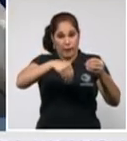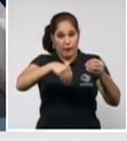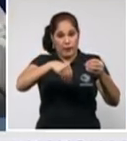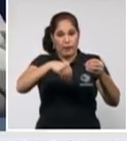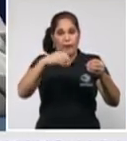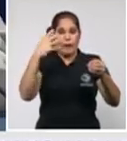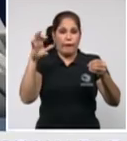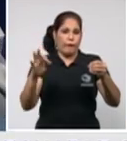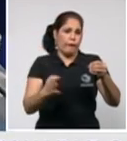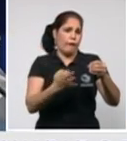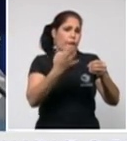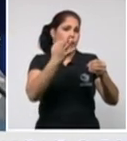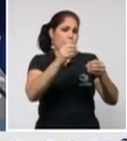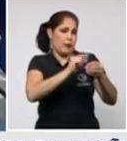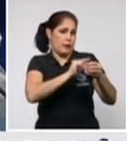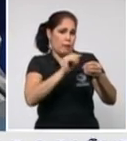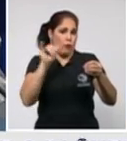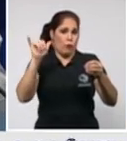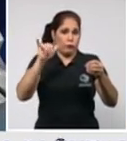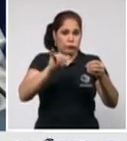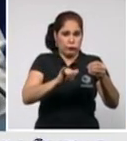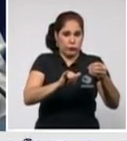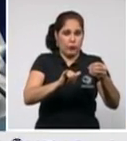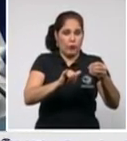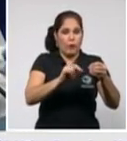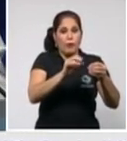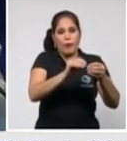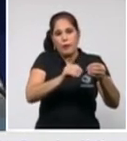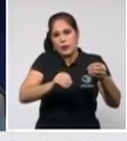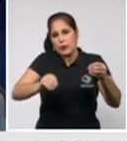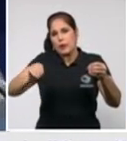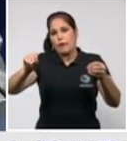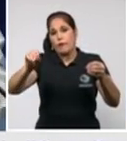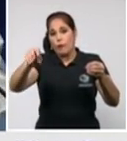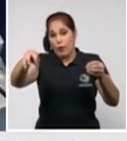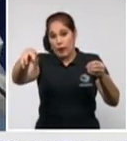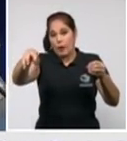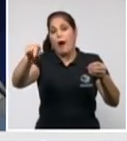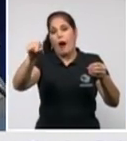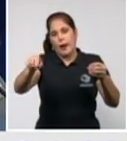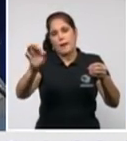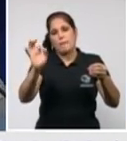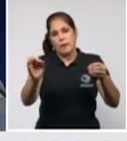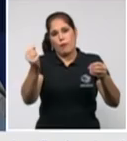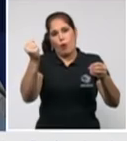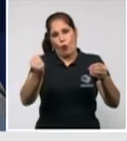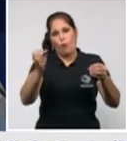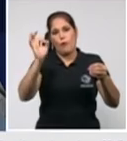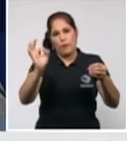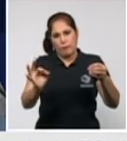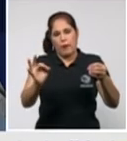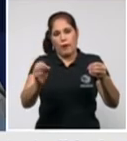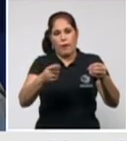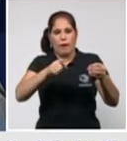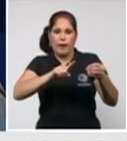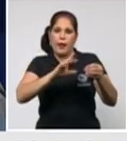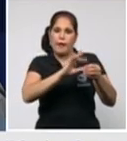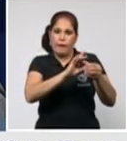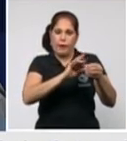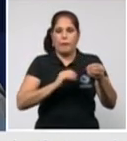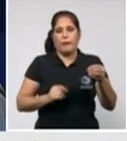exterior recientemente, se fue al aislamiento y se diagnosticó en el día de ayer con